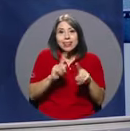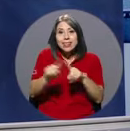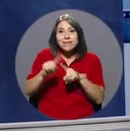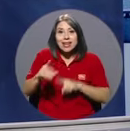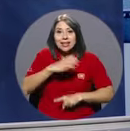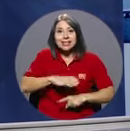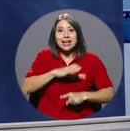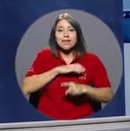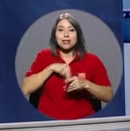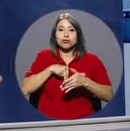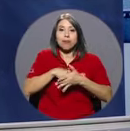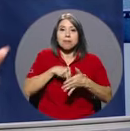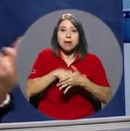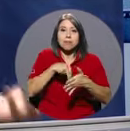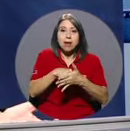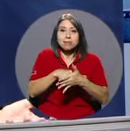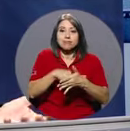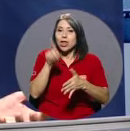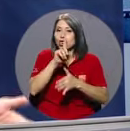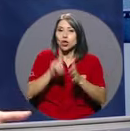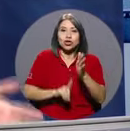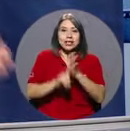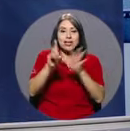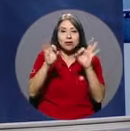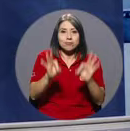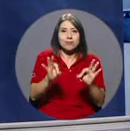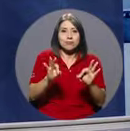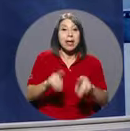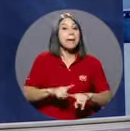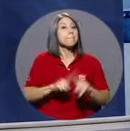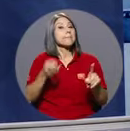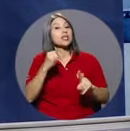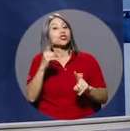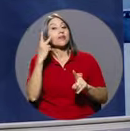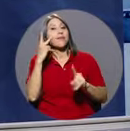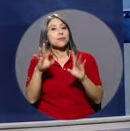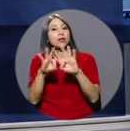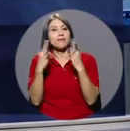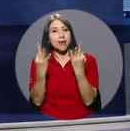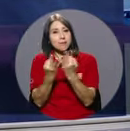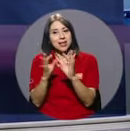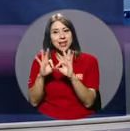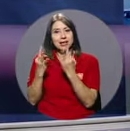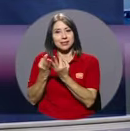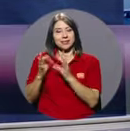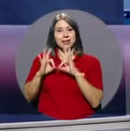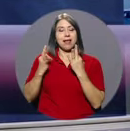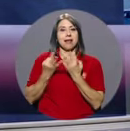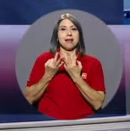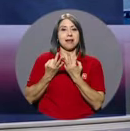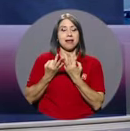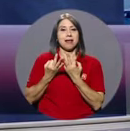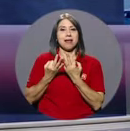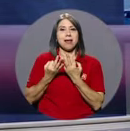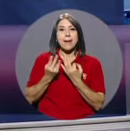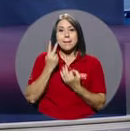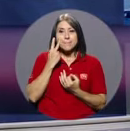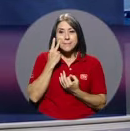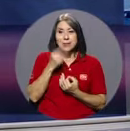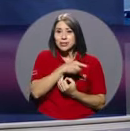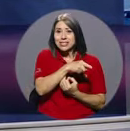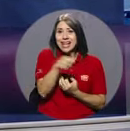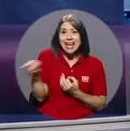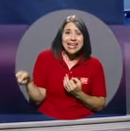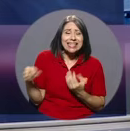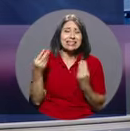haciendo barrera para que no se desarrollen de manera adecuada. Pero si nos vamos por el lado de las familias, nos encontramos que hay